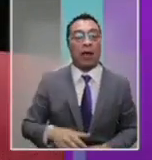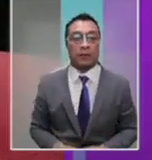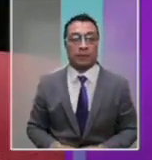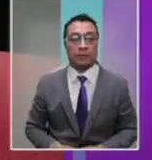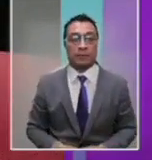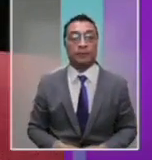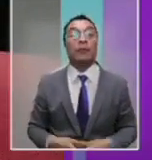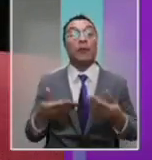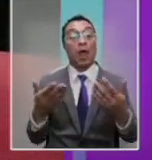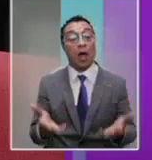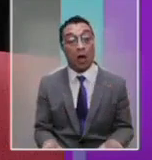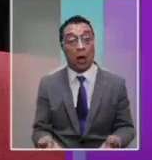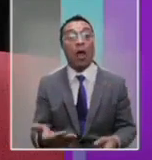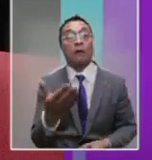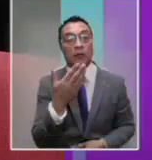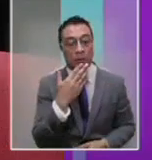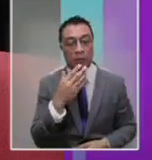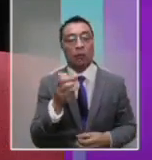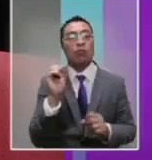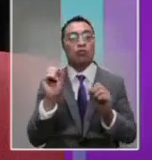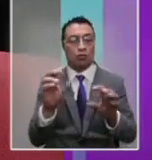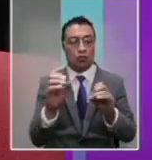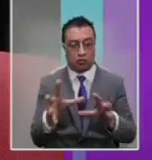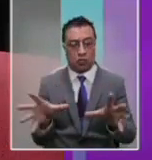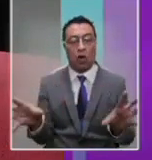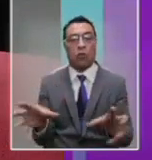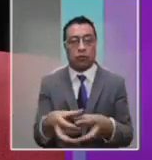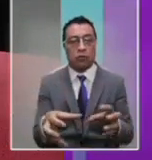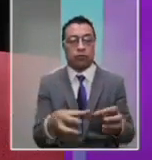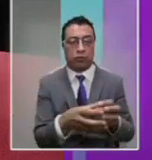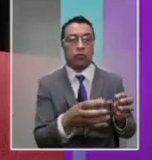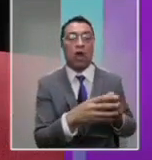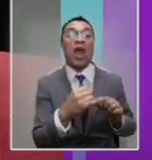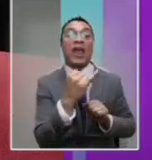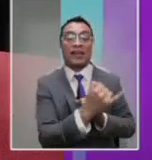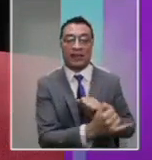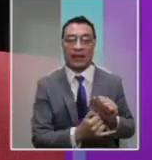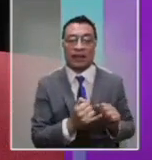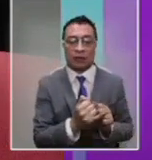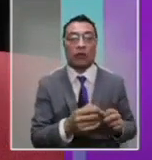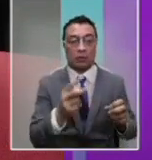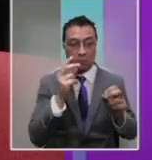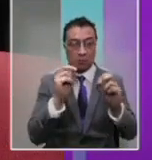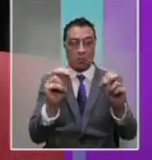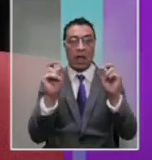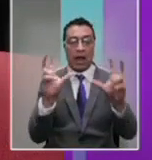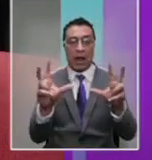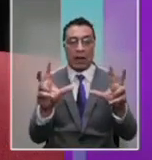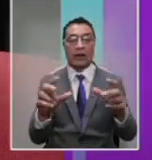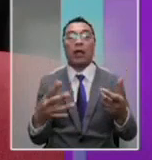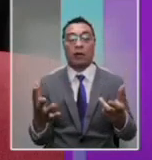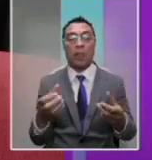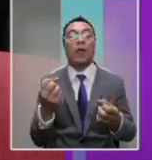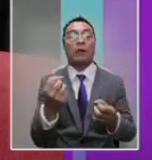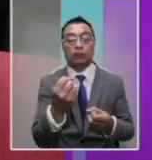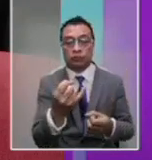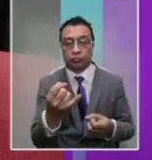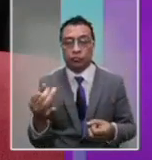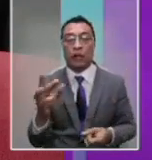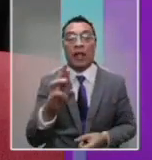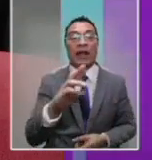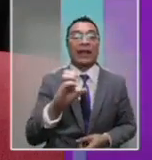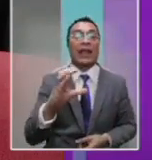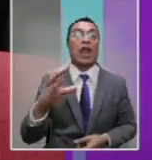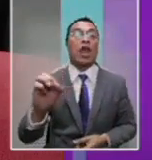Europa. Ahora bien, varias organizaciones internacionales alertan del